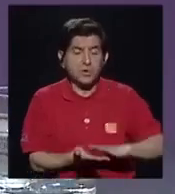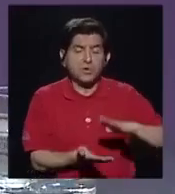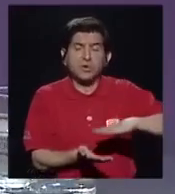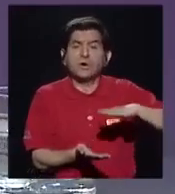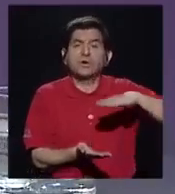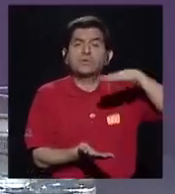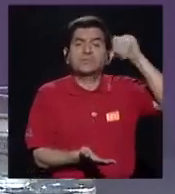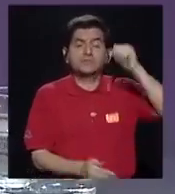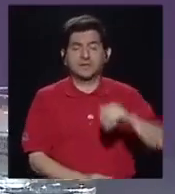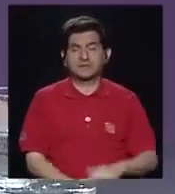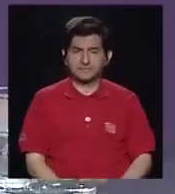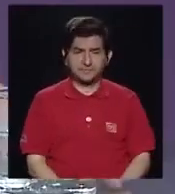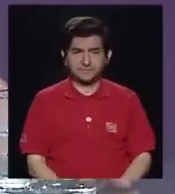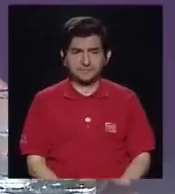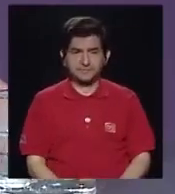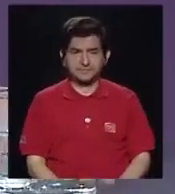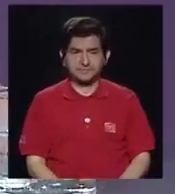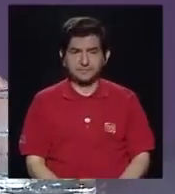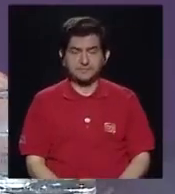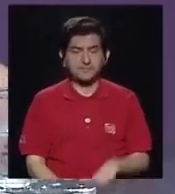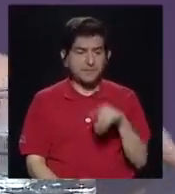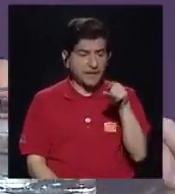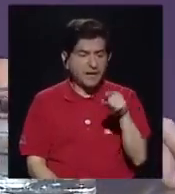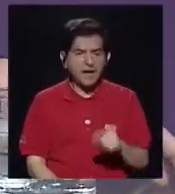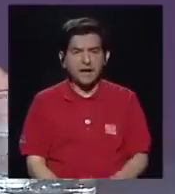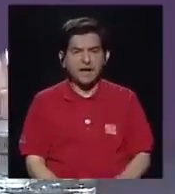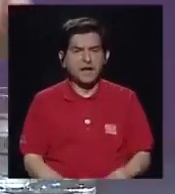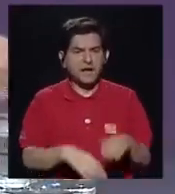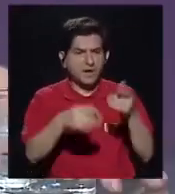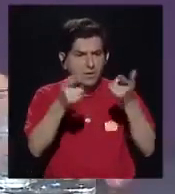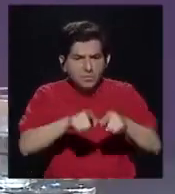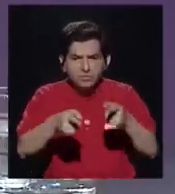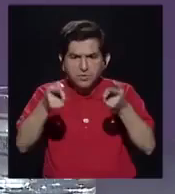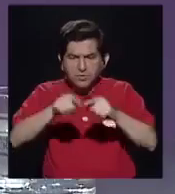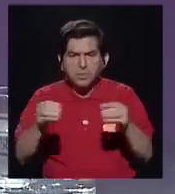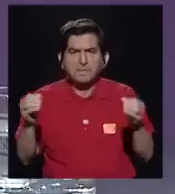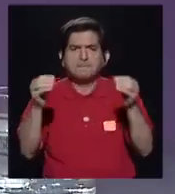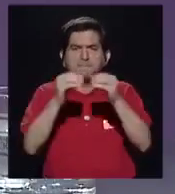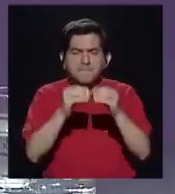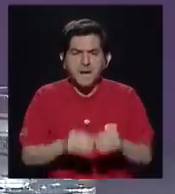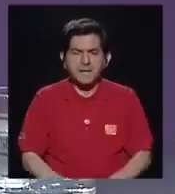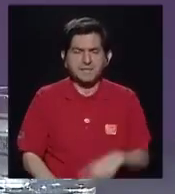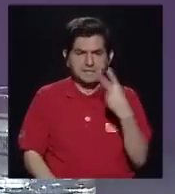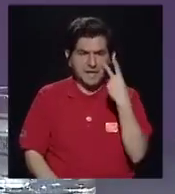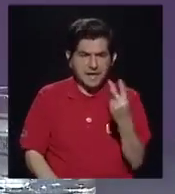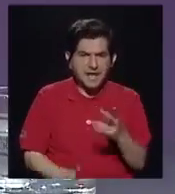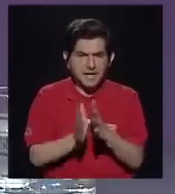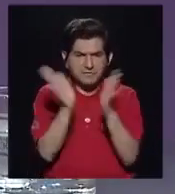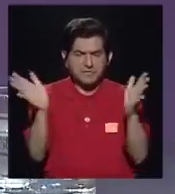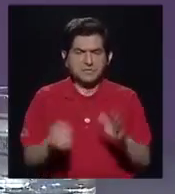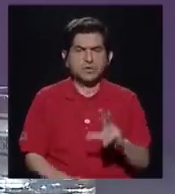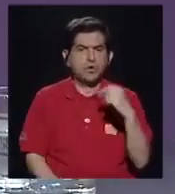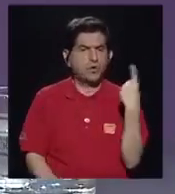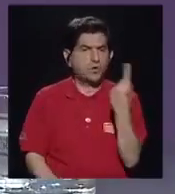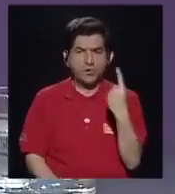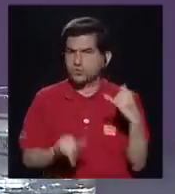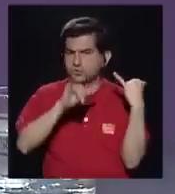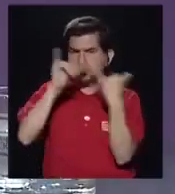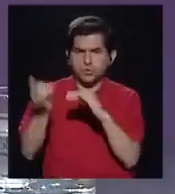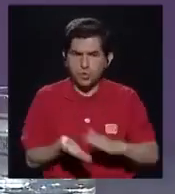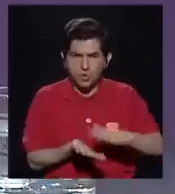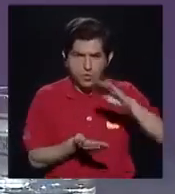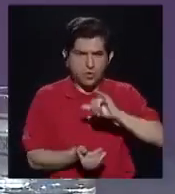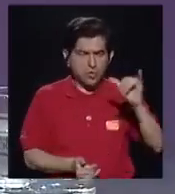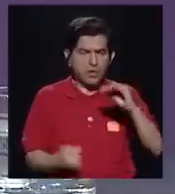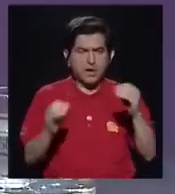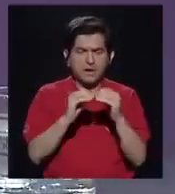solamente se presentó más al ojo público y no solamente porque hubo más denuncias sino porque